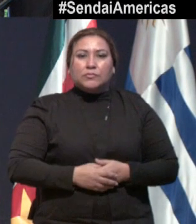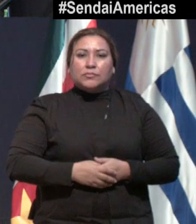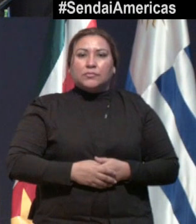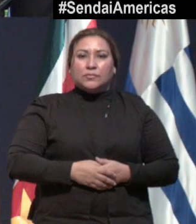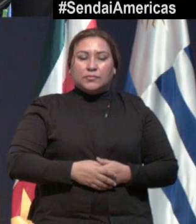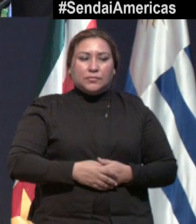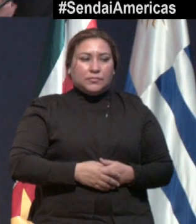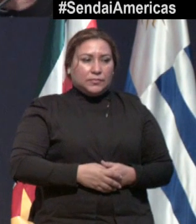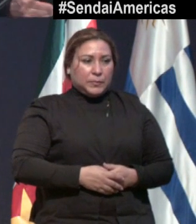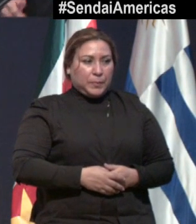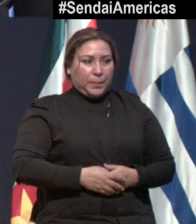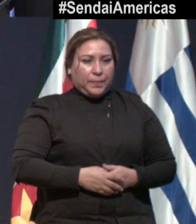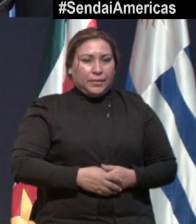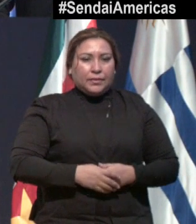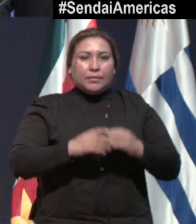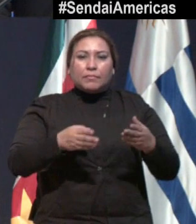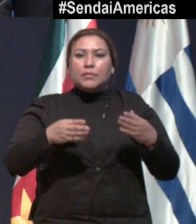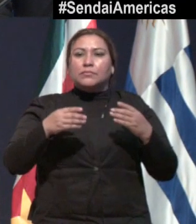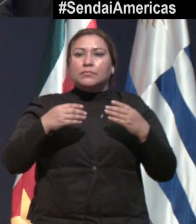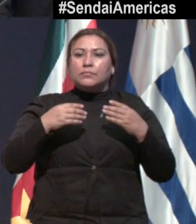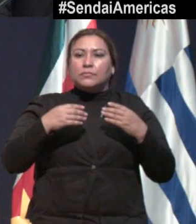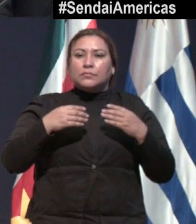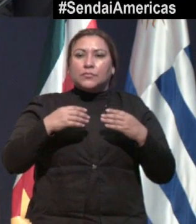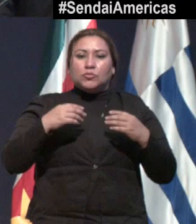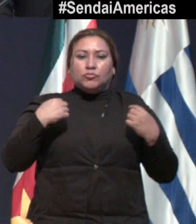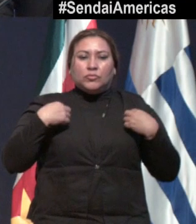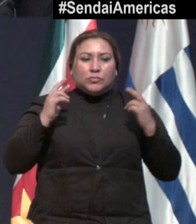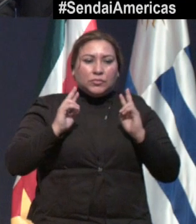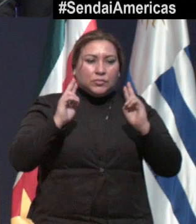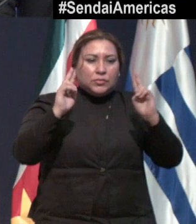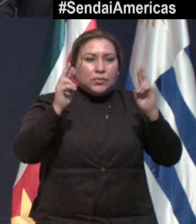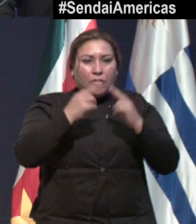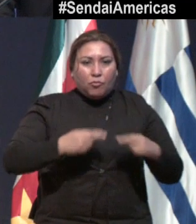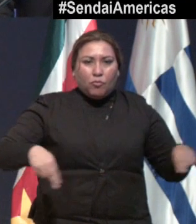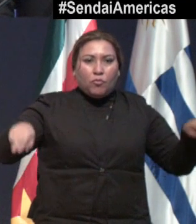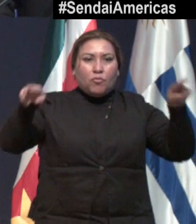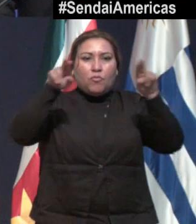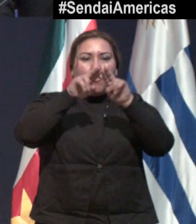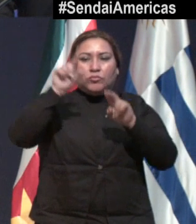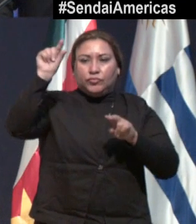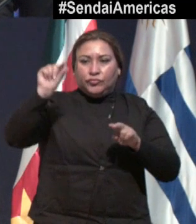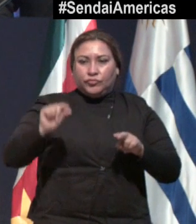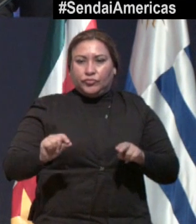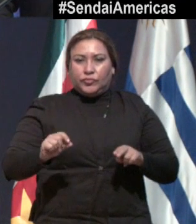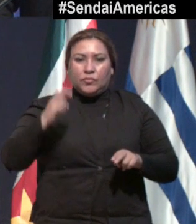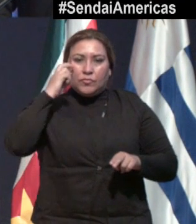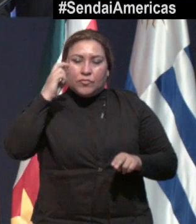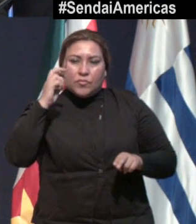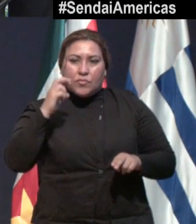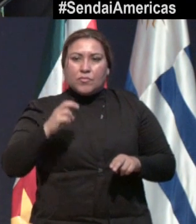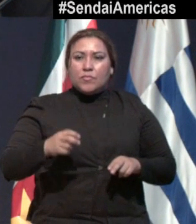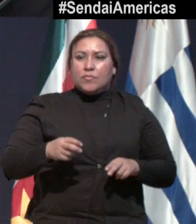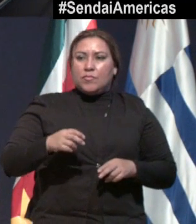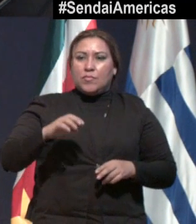desearles como representante de la Oficina de Naciones Unidas para la Reducción del Riesgo de Desastres y